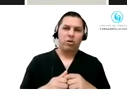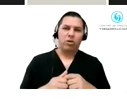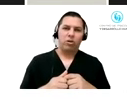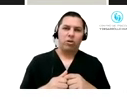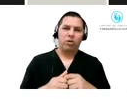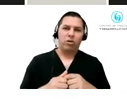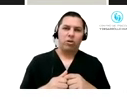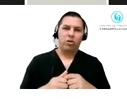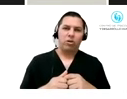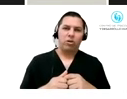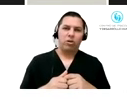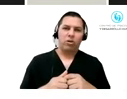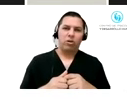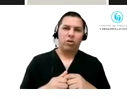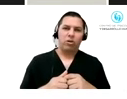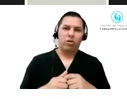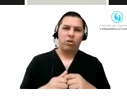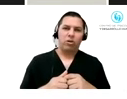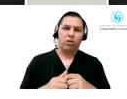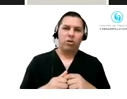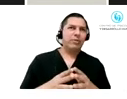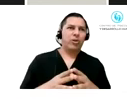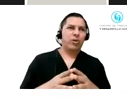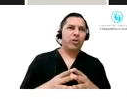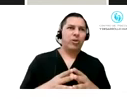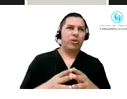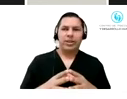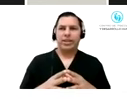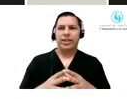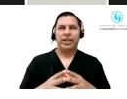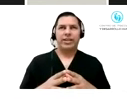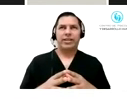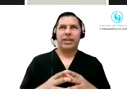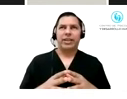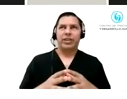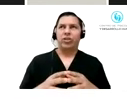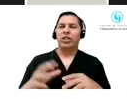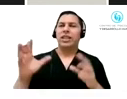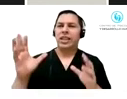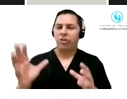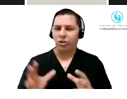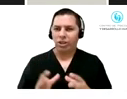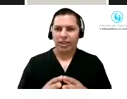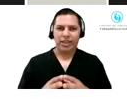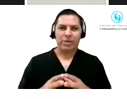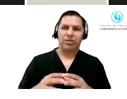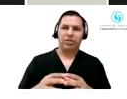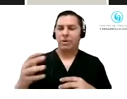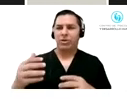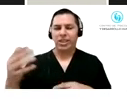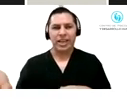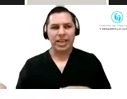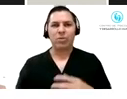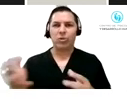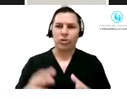O cuando yo a veces puedo decir, ¿dónde está tal cosa? Esperando que la